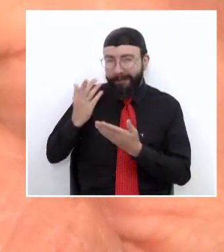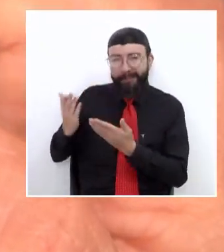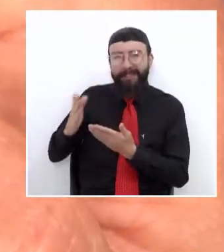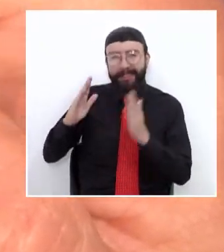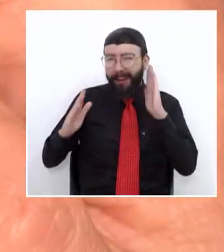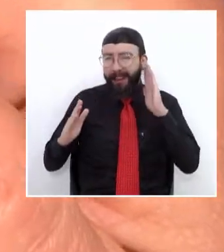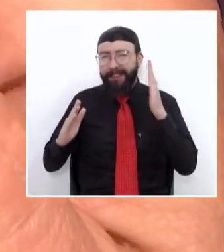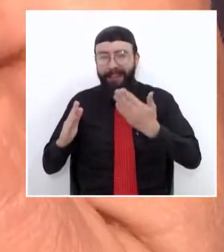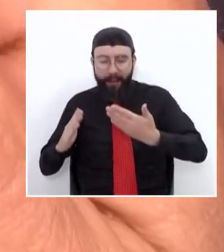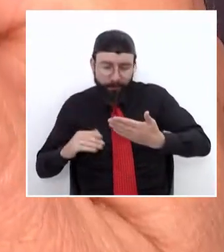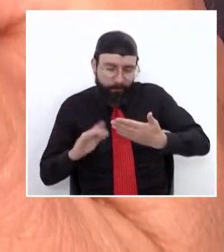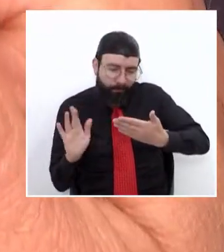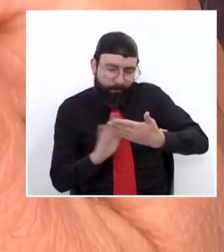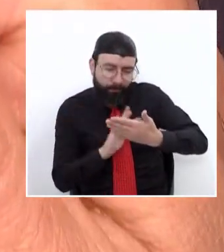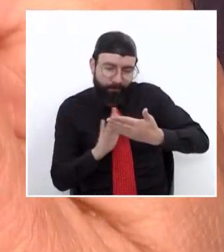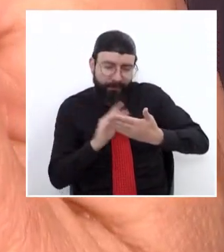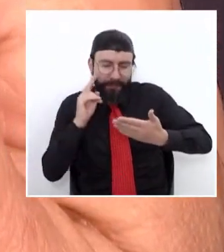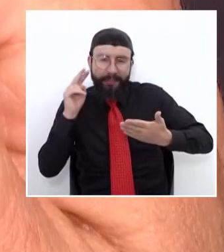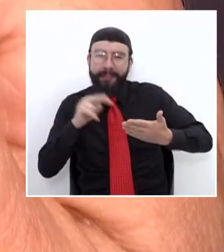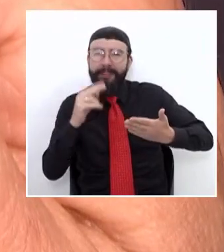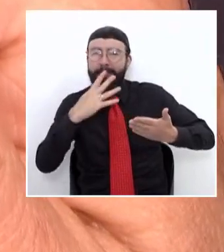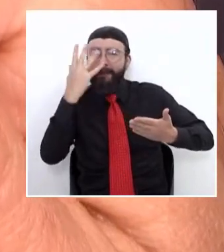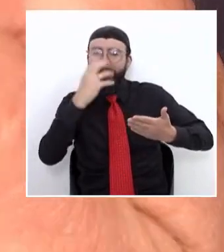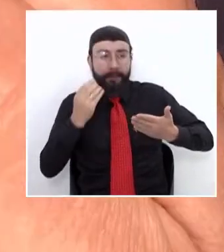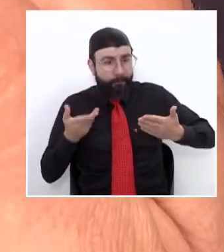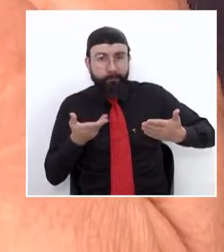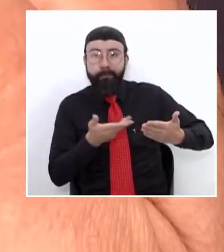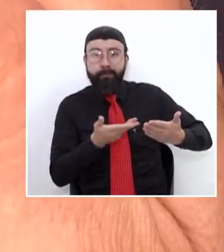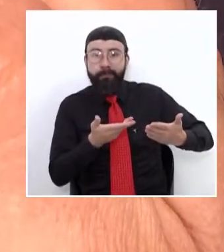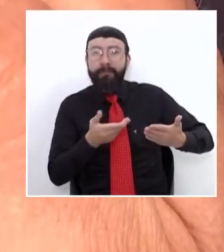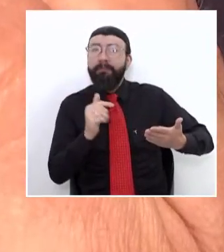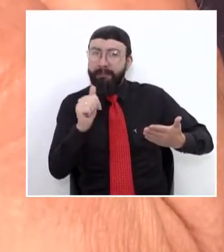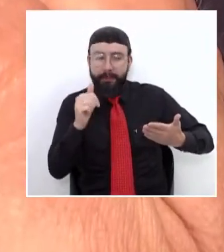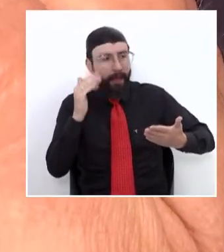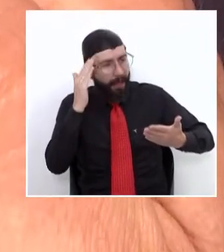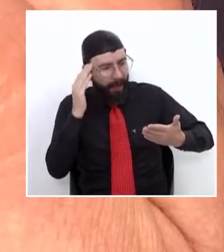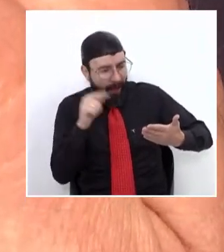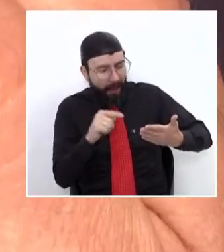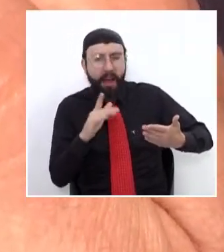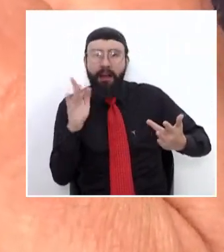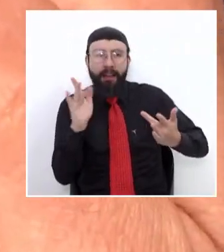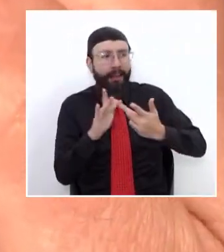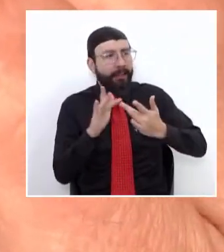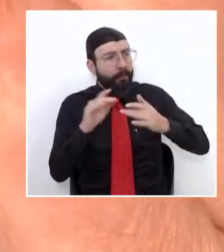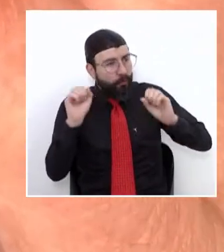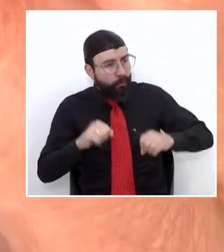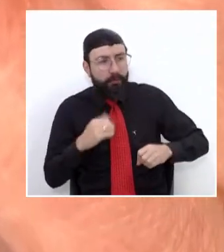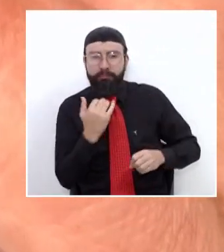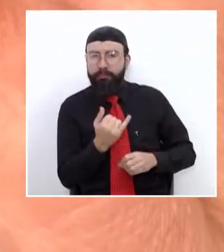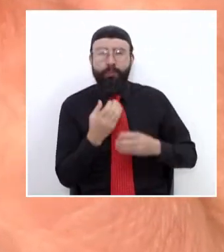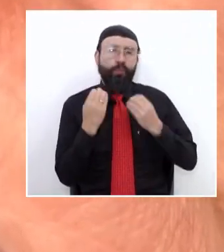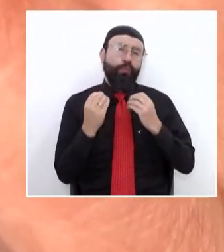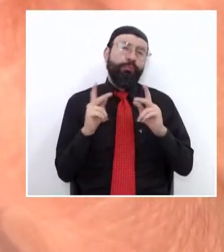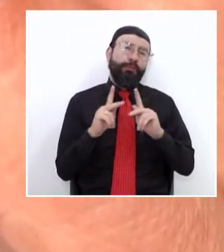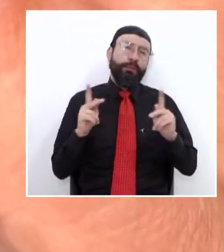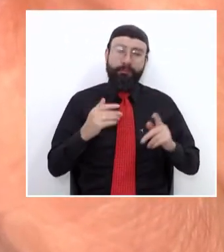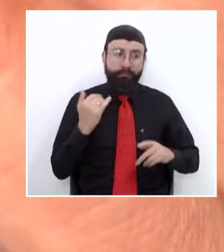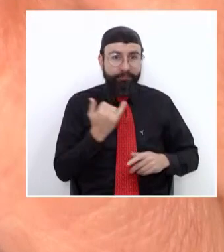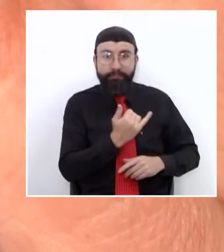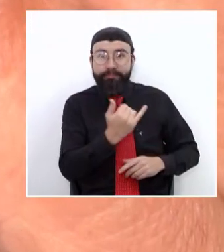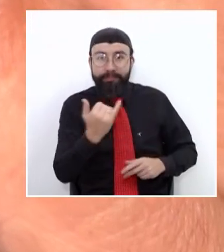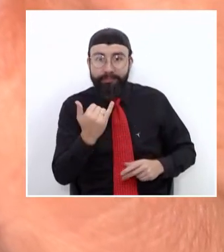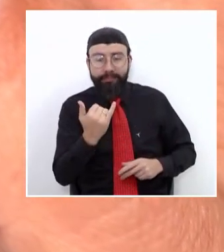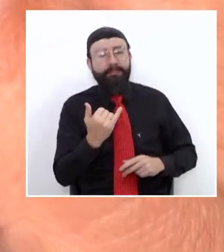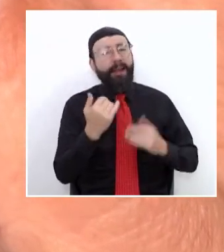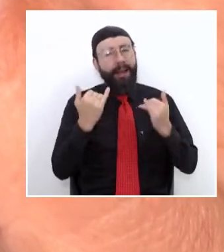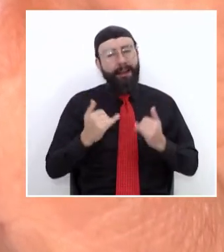precisamente en esta imagen tan linda. Ahí para que ustedes sepan y se puedan conectar, tantas personas que nos están